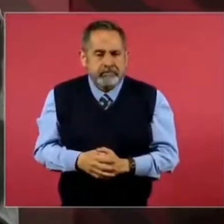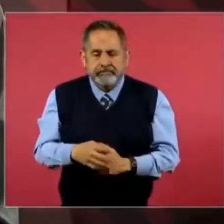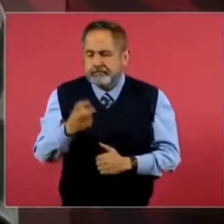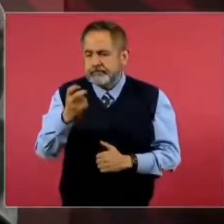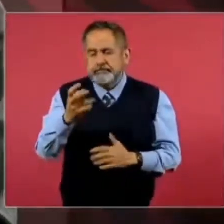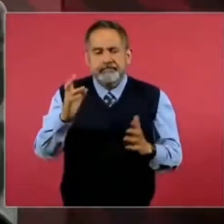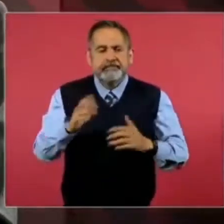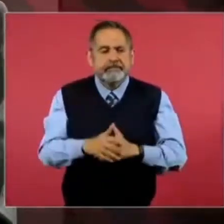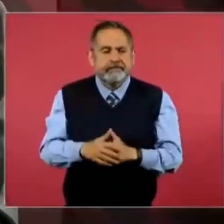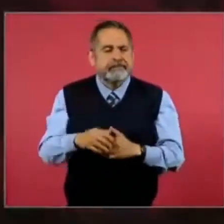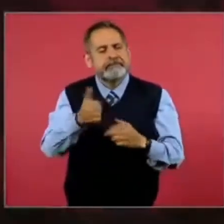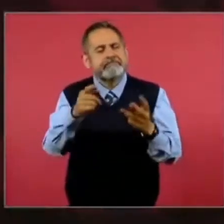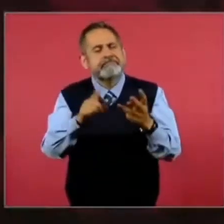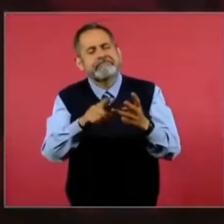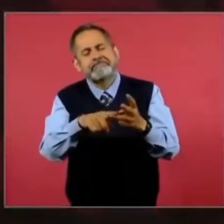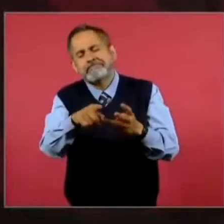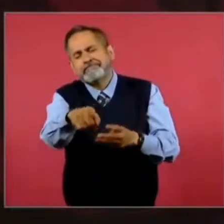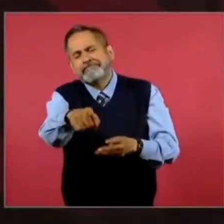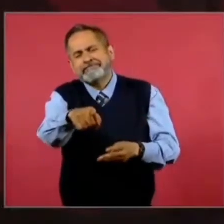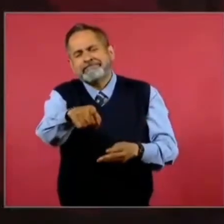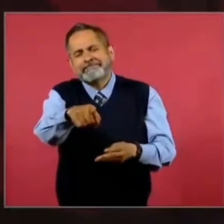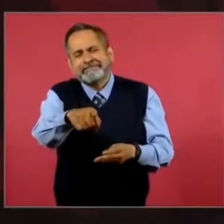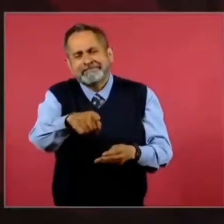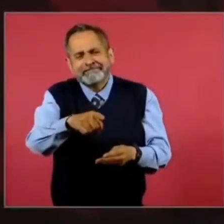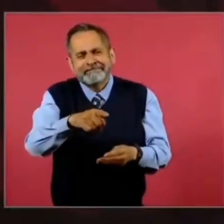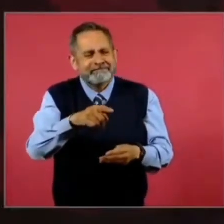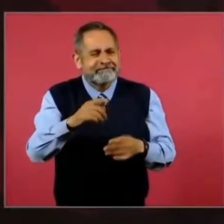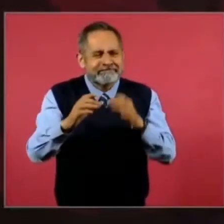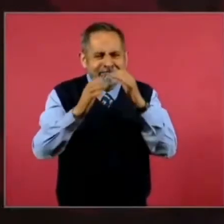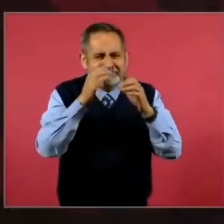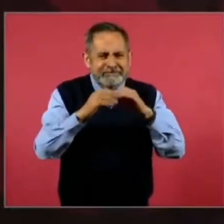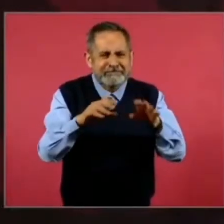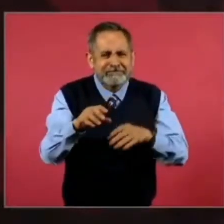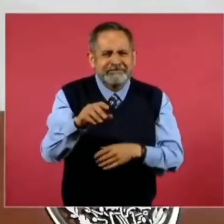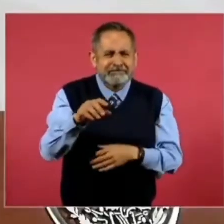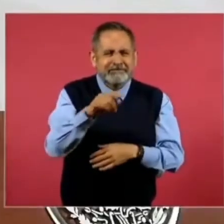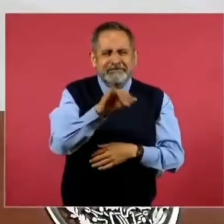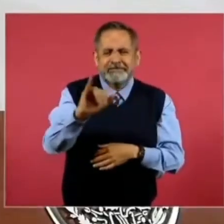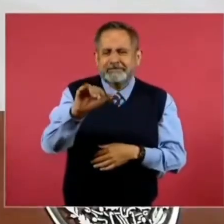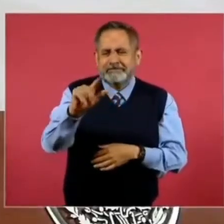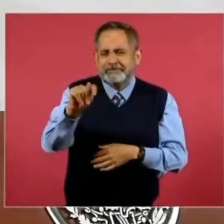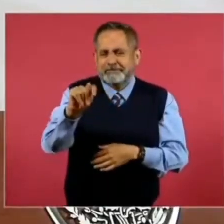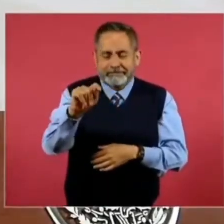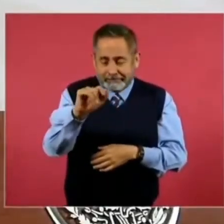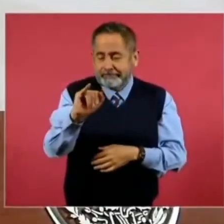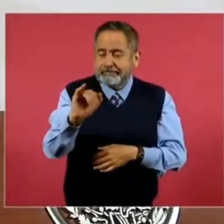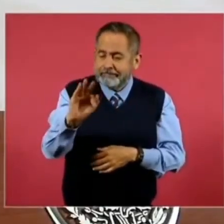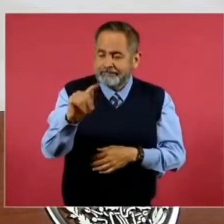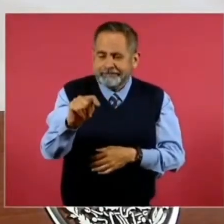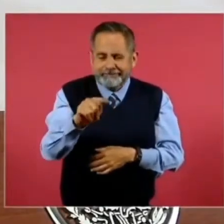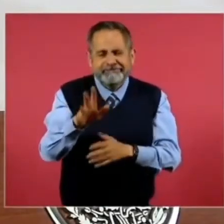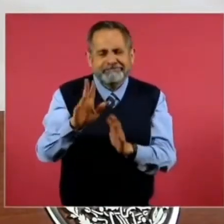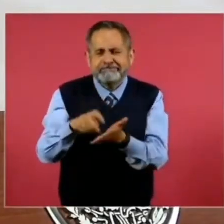Entonces, lo otro de comunicaciones ya va en la reforma,